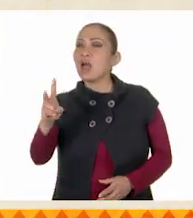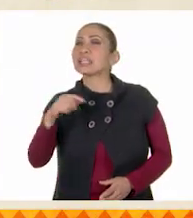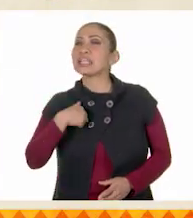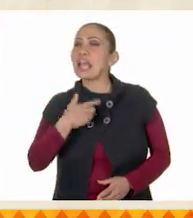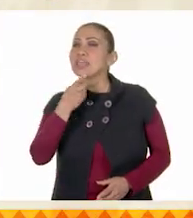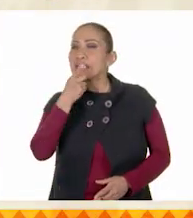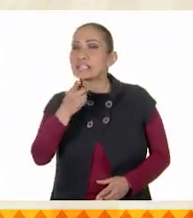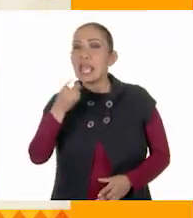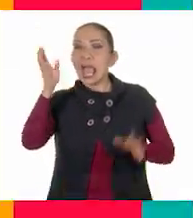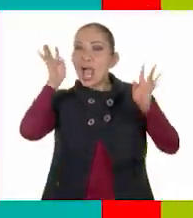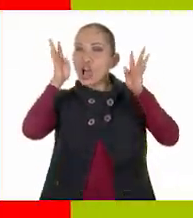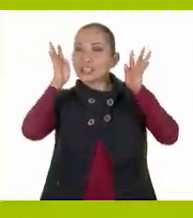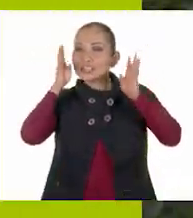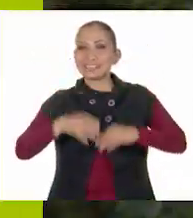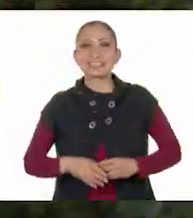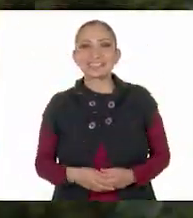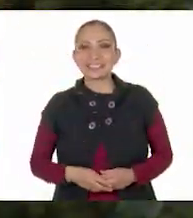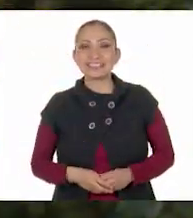Decir Ajolisto.